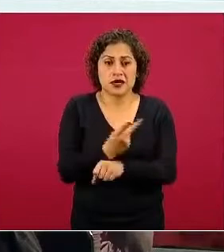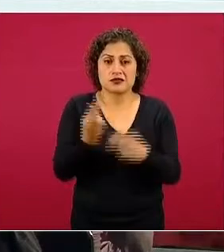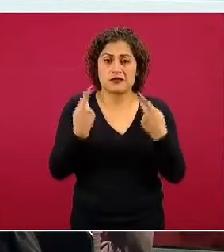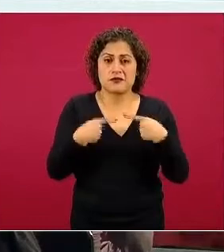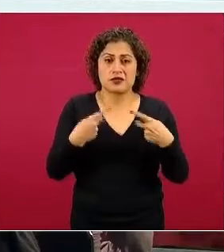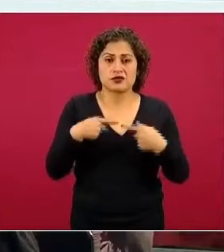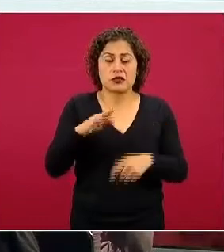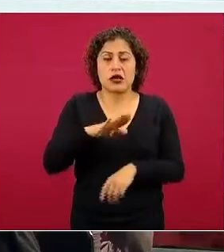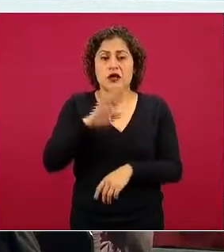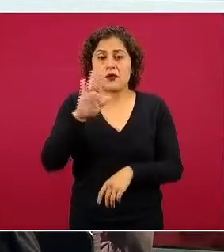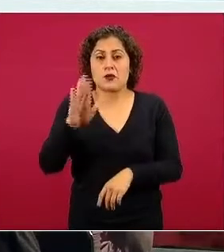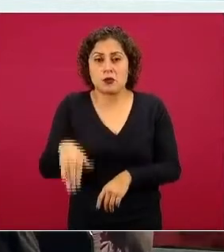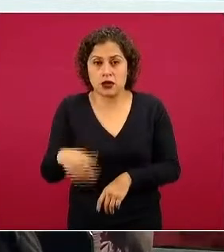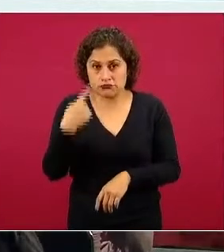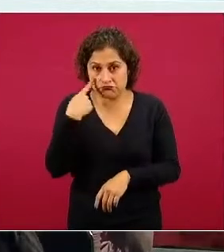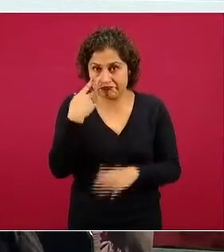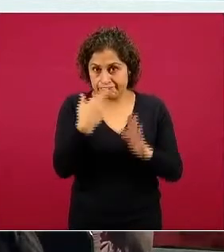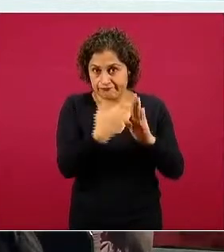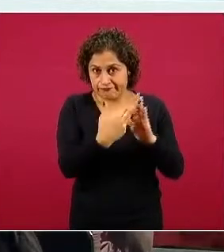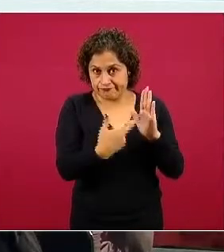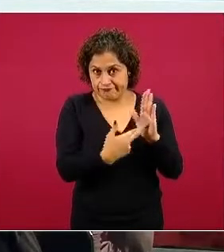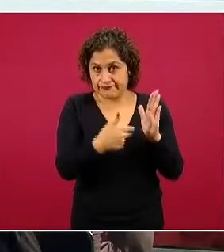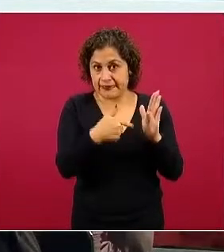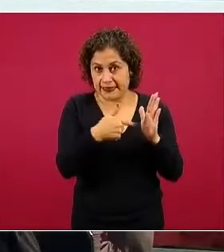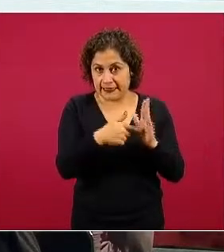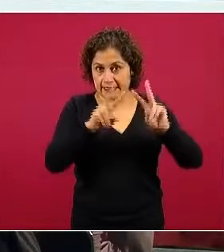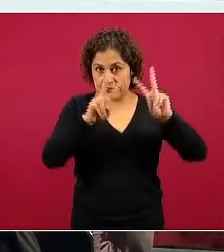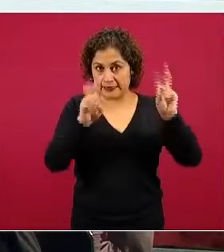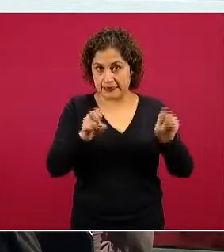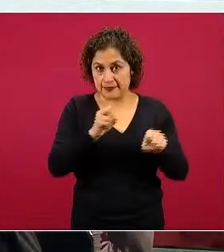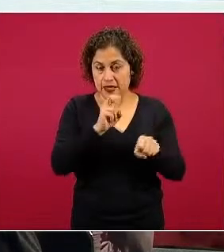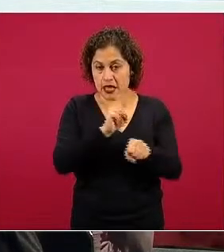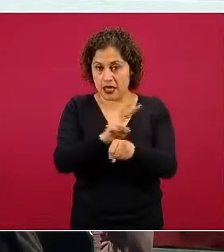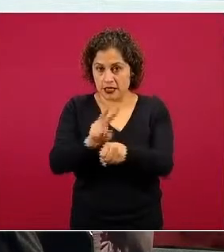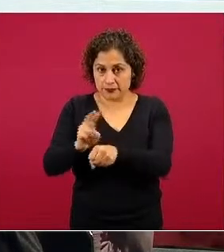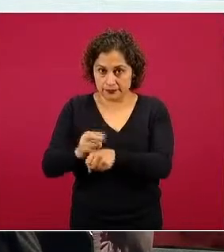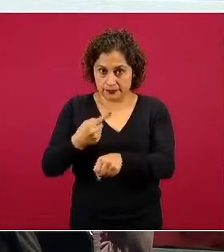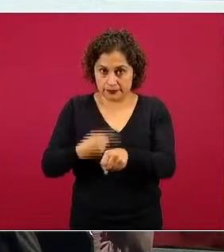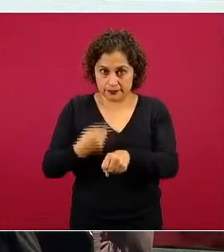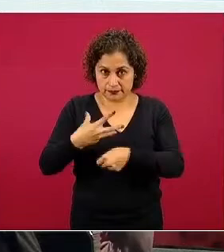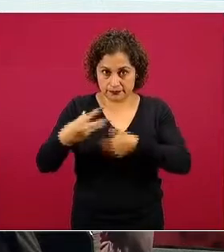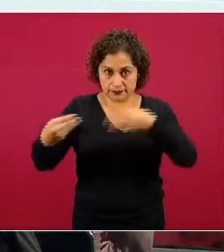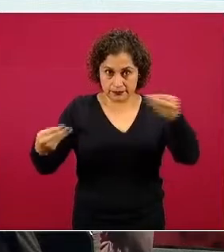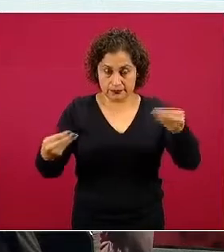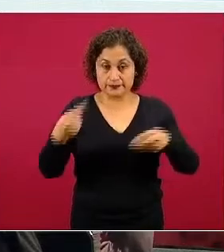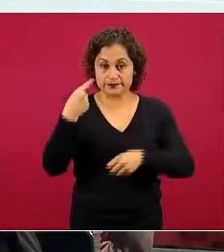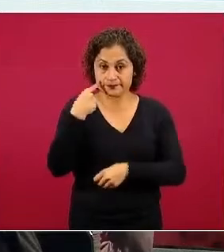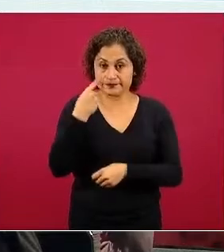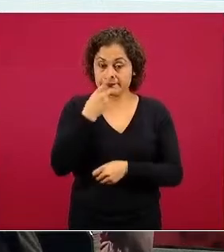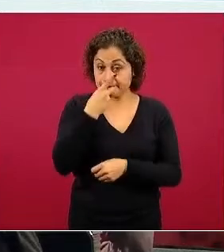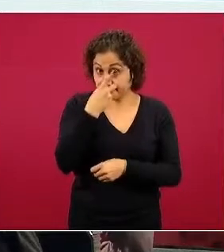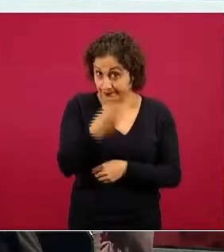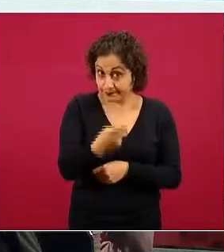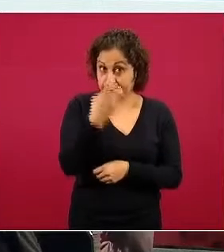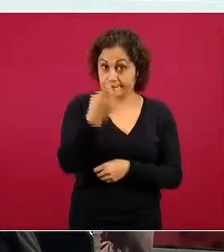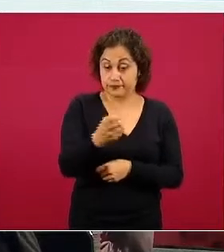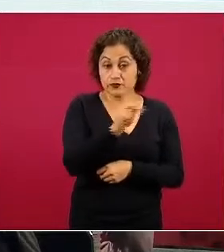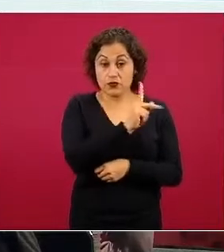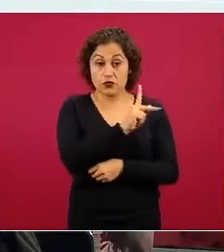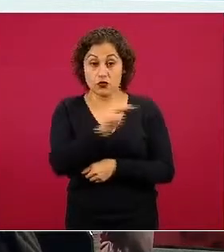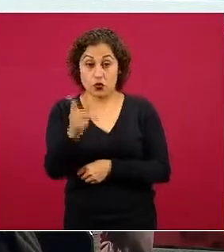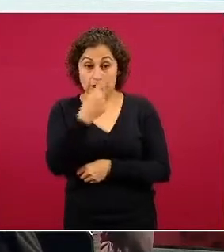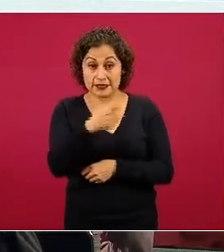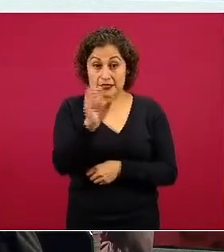el lineamiento dice, de vigilancia epidemiológica, dice que al 100% de los casos graves hay que tomarles una muestra, puede haber